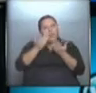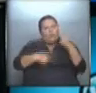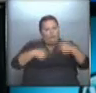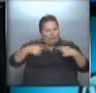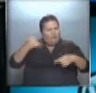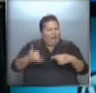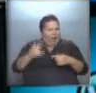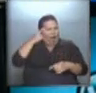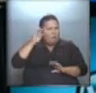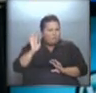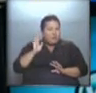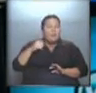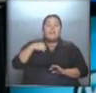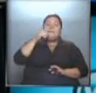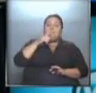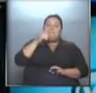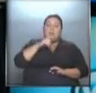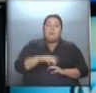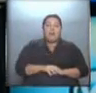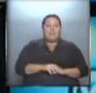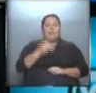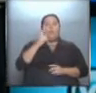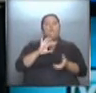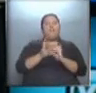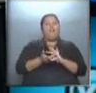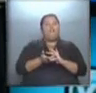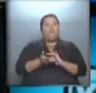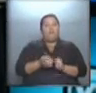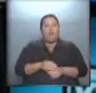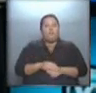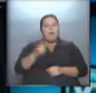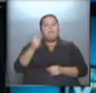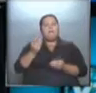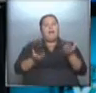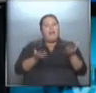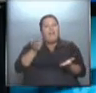¿no? Pero me parece que una manera, digamos, también de calibrar